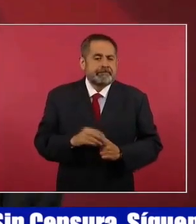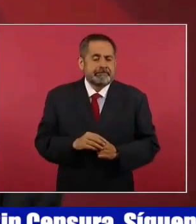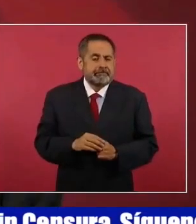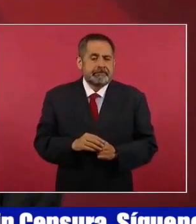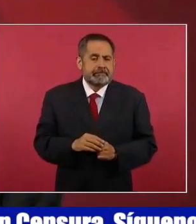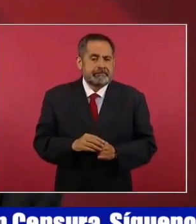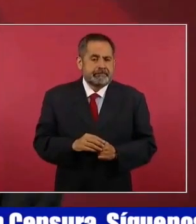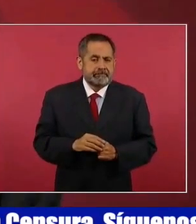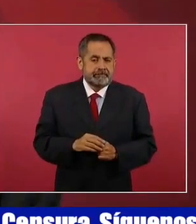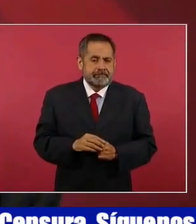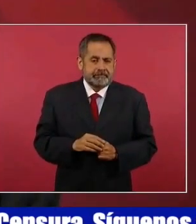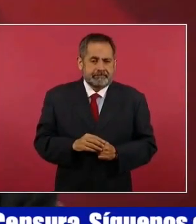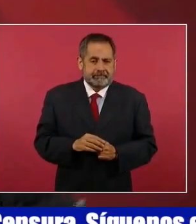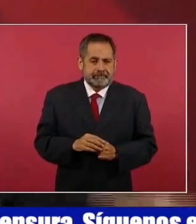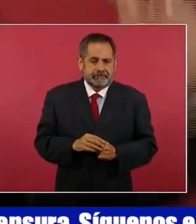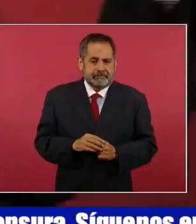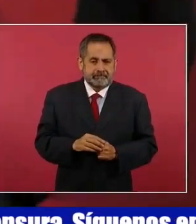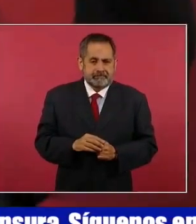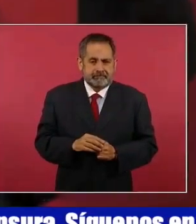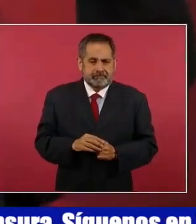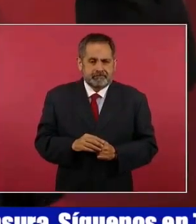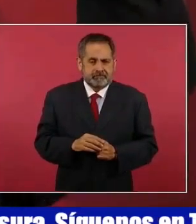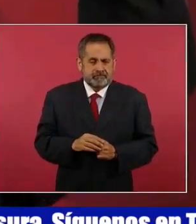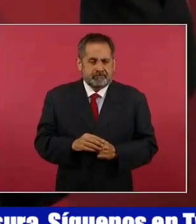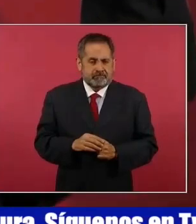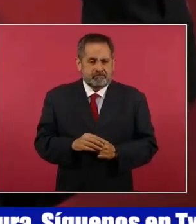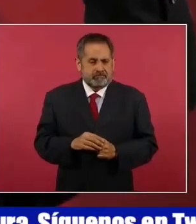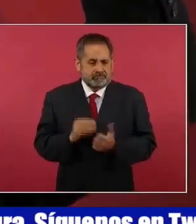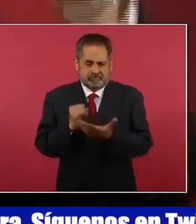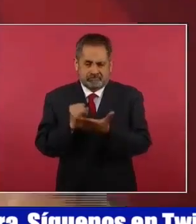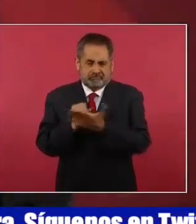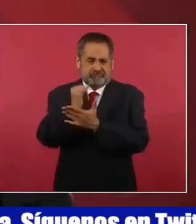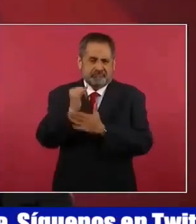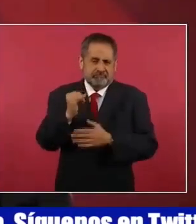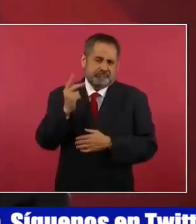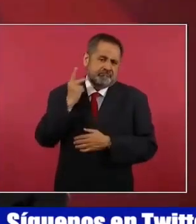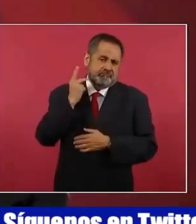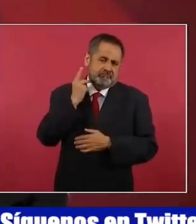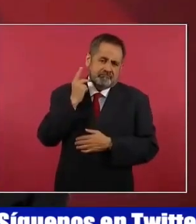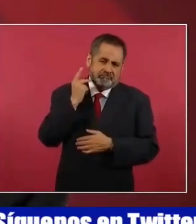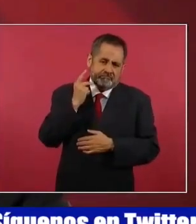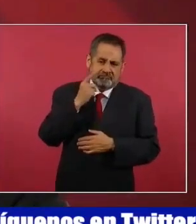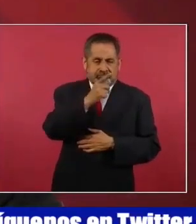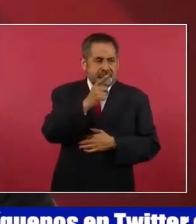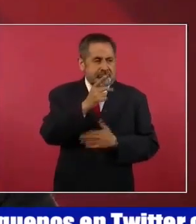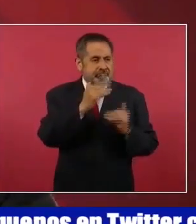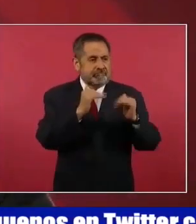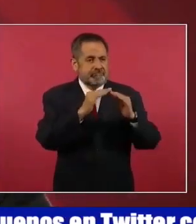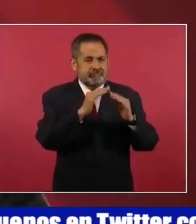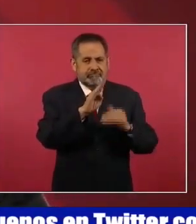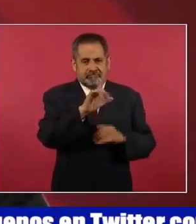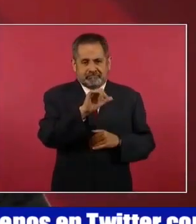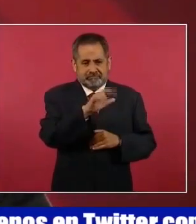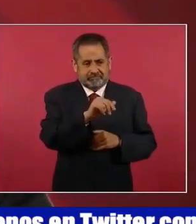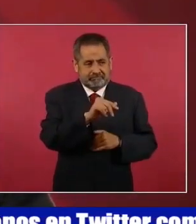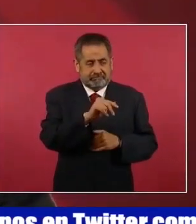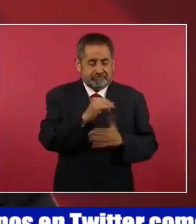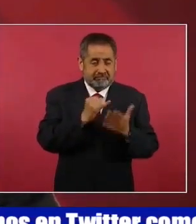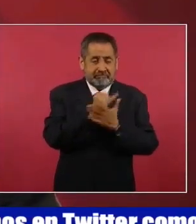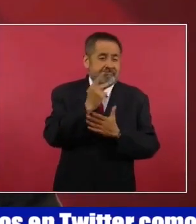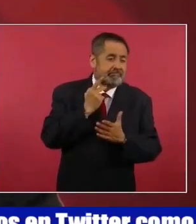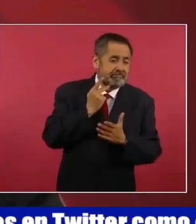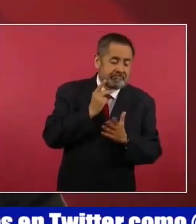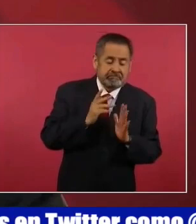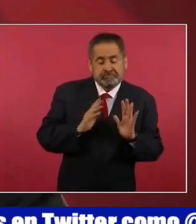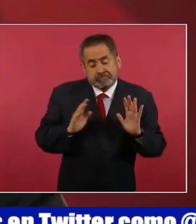aparte llama a que se entregue toda la información. Creo que eso habla de ese espíritu demócrata y transparente, honesto